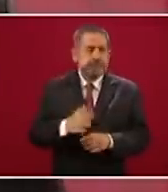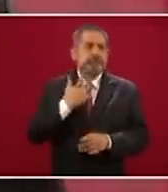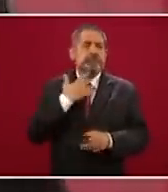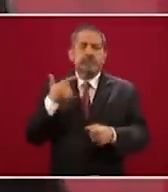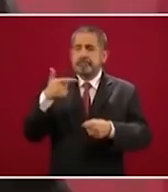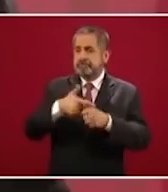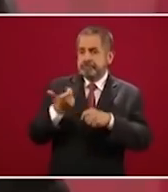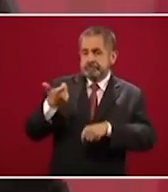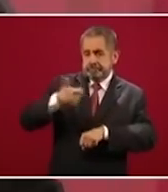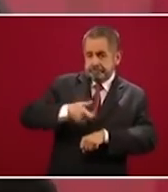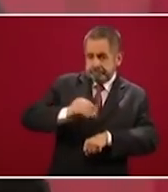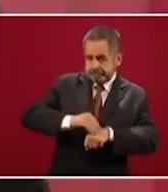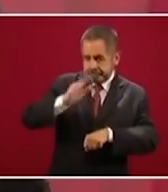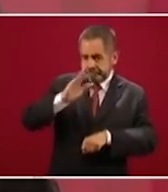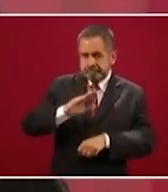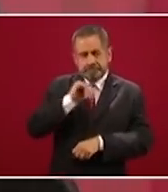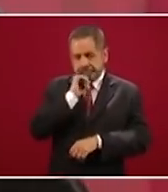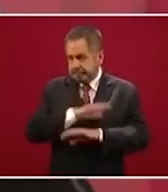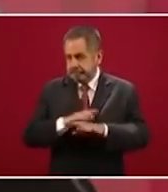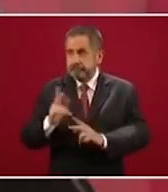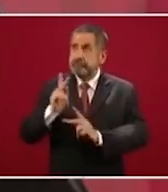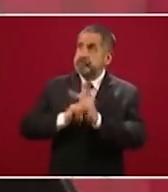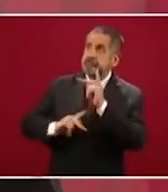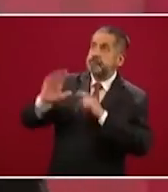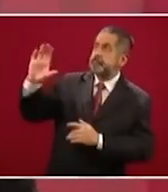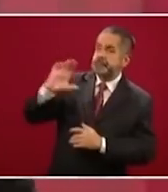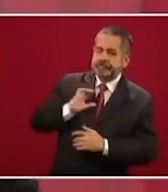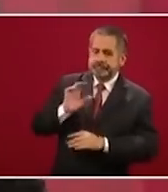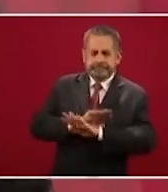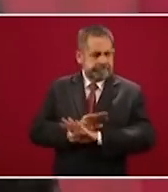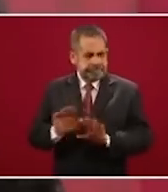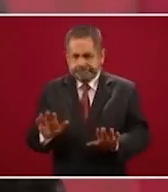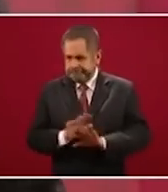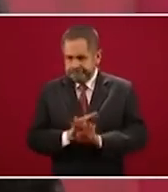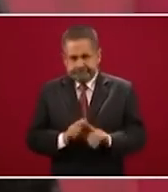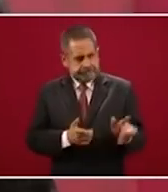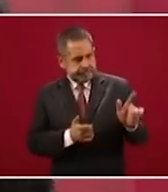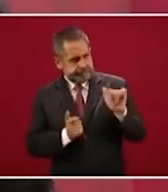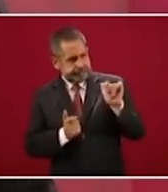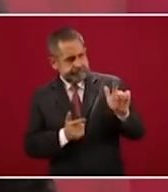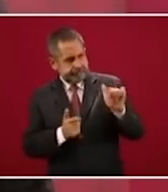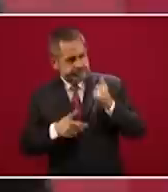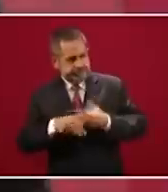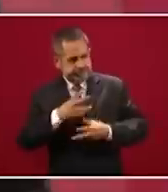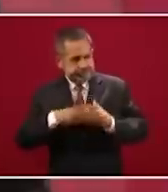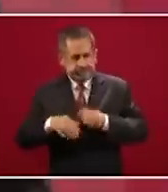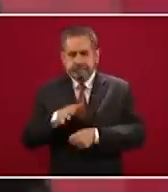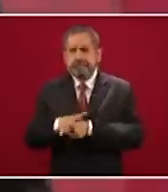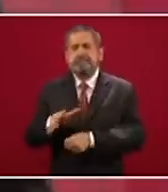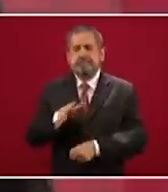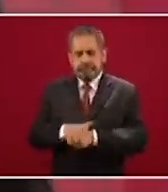combustibles, sin endeudar el país, vamos a sacar a México.